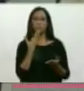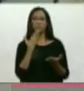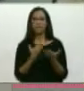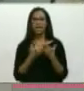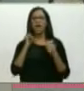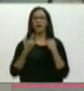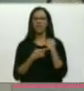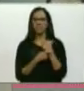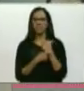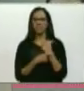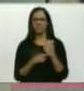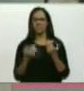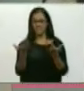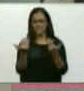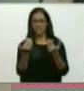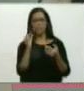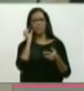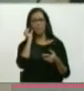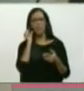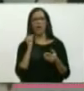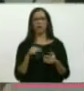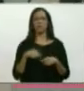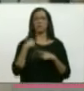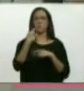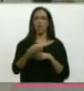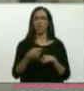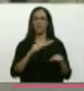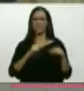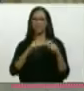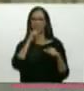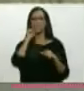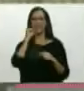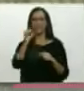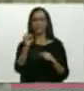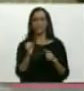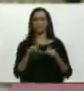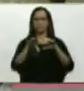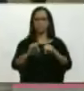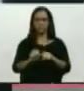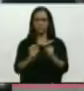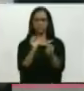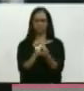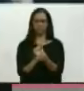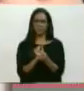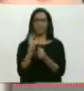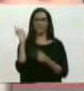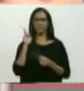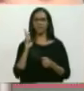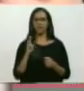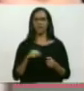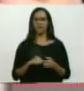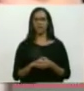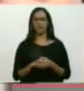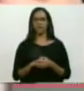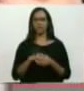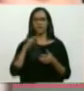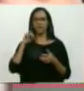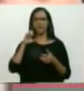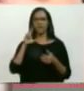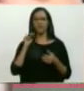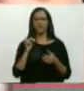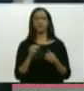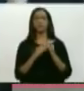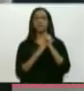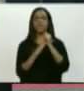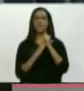Juan Guaidó la extradición de Aída Merlano después de que el régimen de Nicolás Maduro la haya recapturado en Venezuela. Aída Merlano la pide en